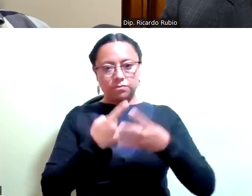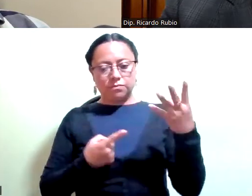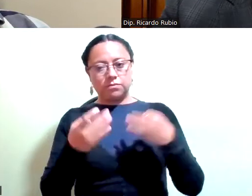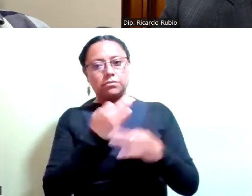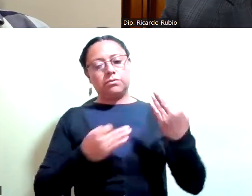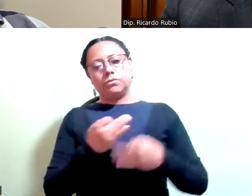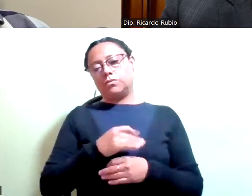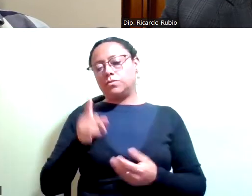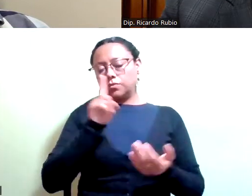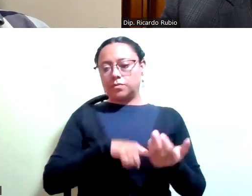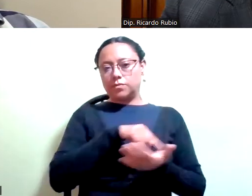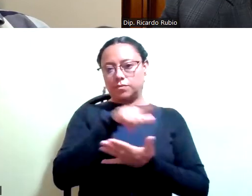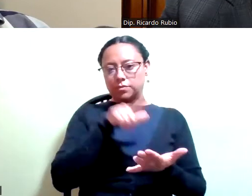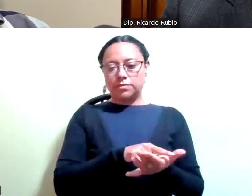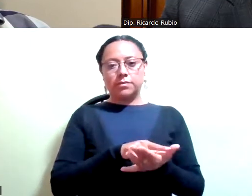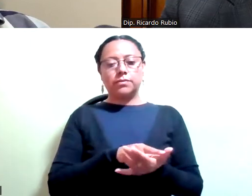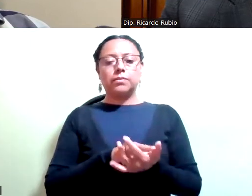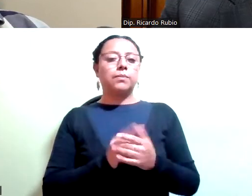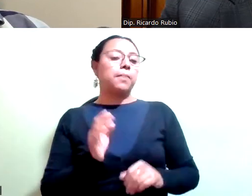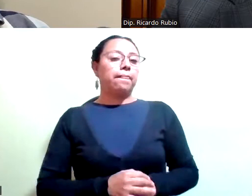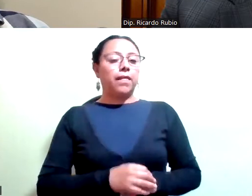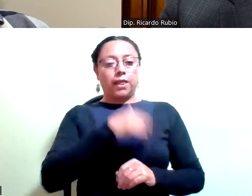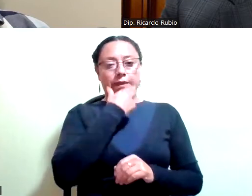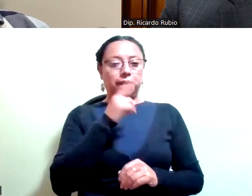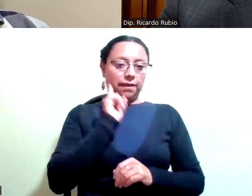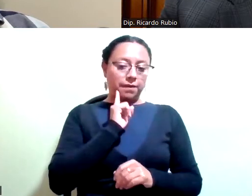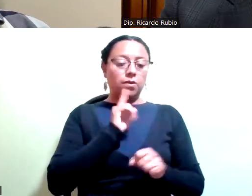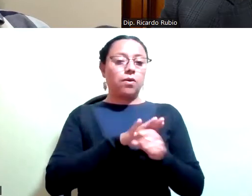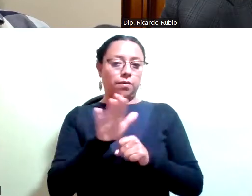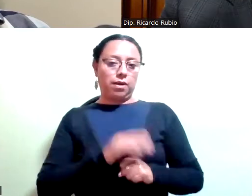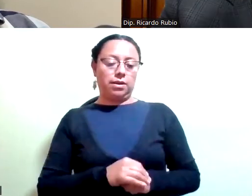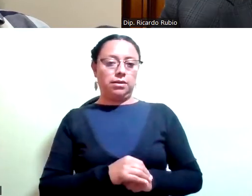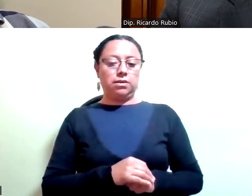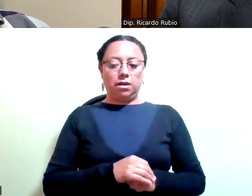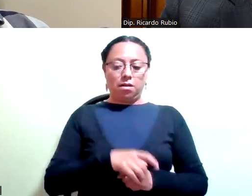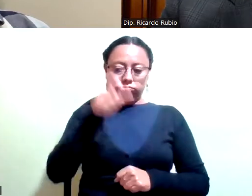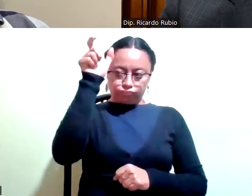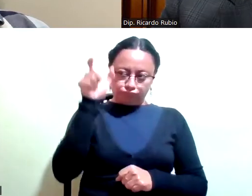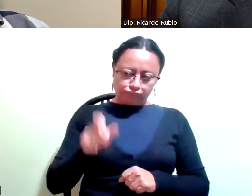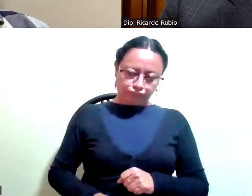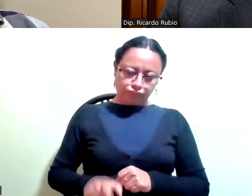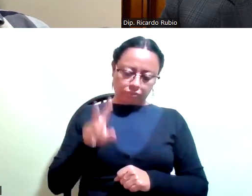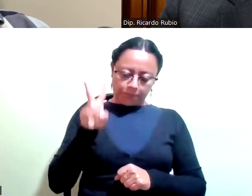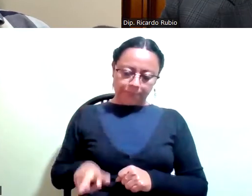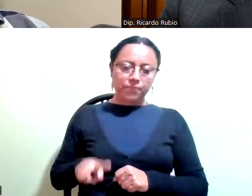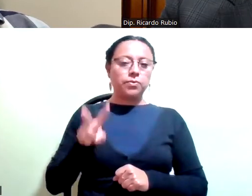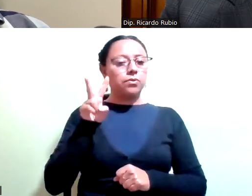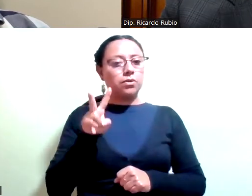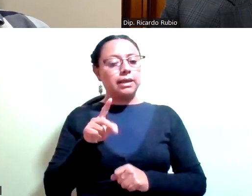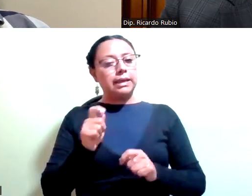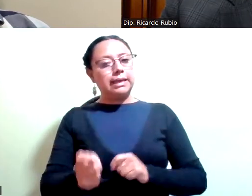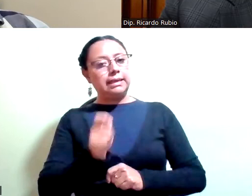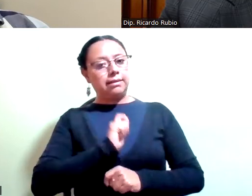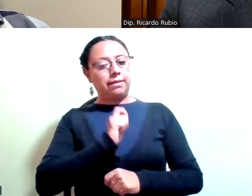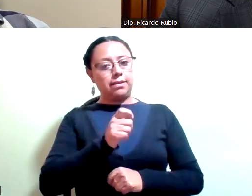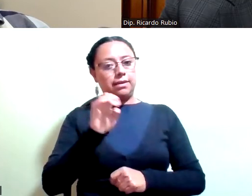en la ley, de lo género, orientación sexual, y dice aspecto físico, identidad étnica, discapacidad,